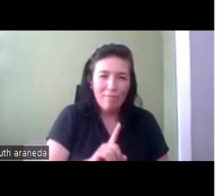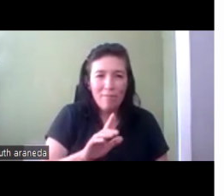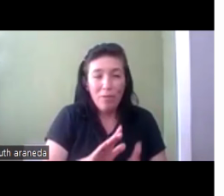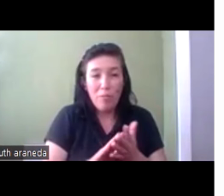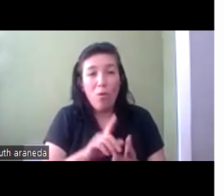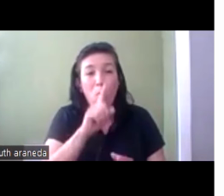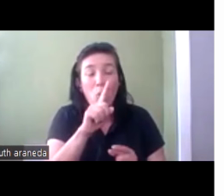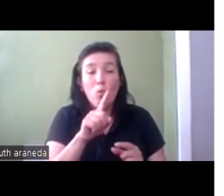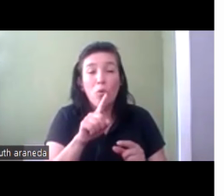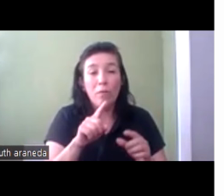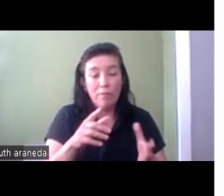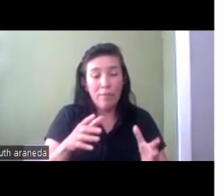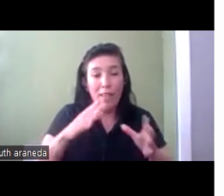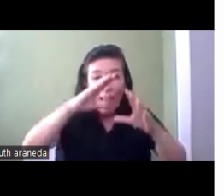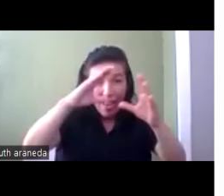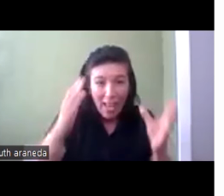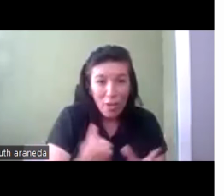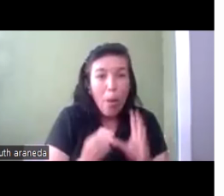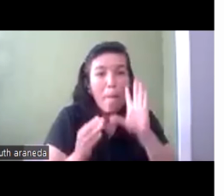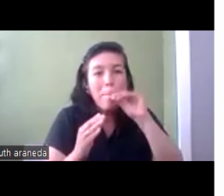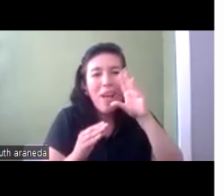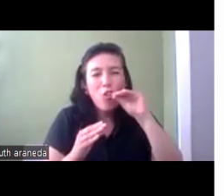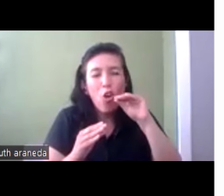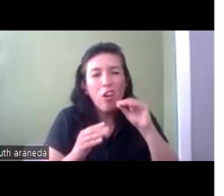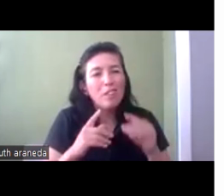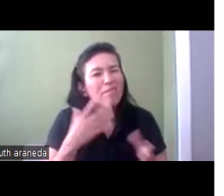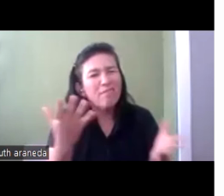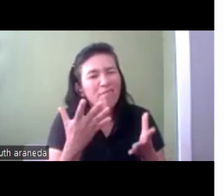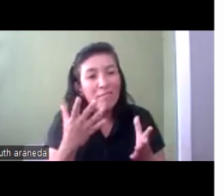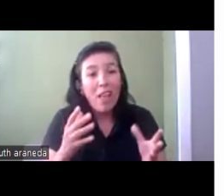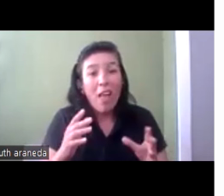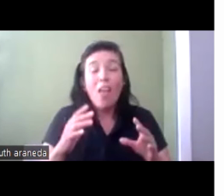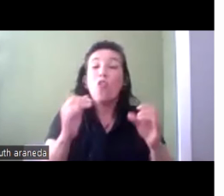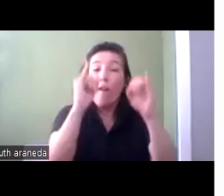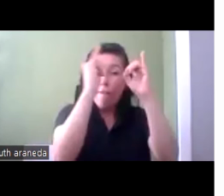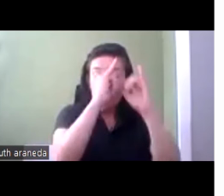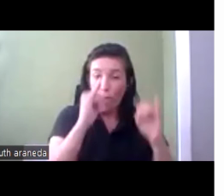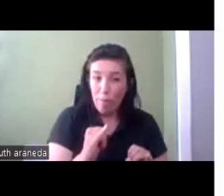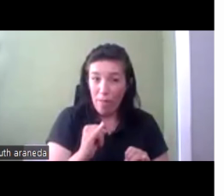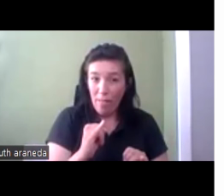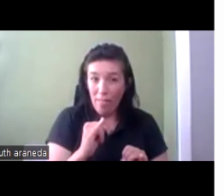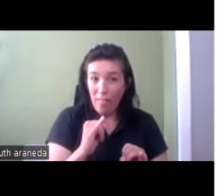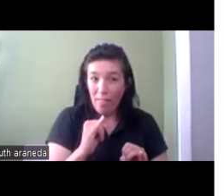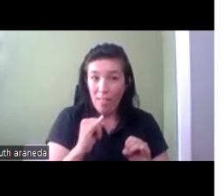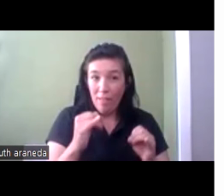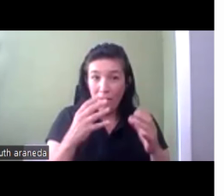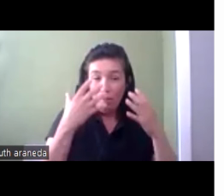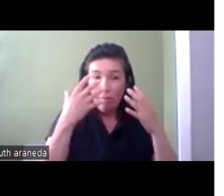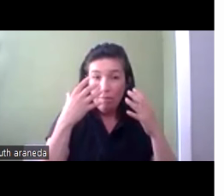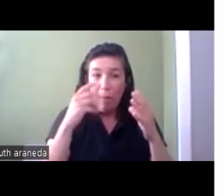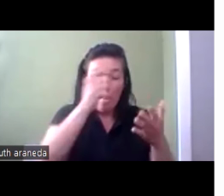tenemos el jarro pato, digamos, que muestra, digamos, una figura antropomorfa, digamos, pintada y